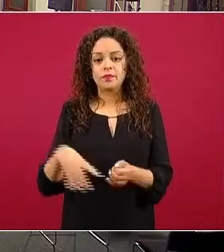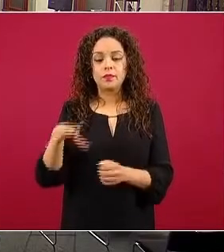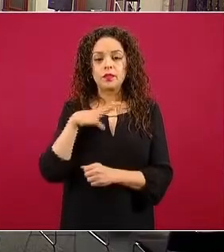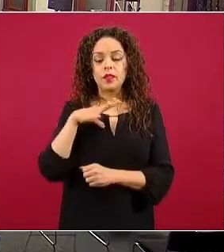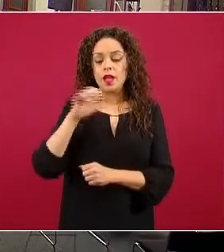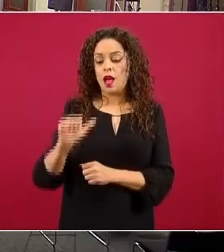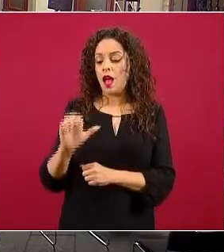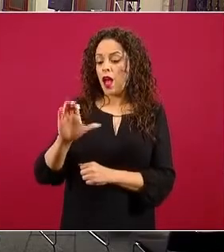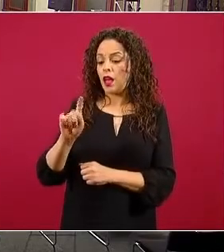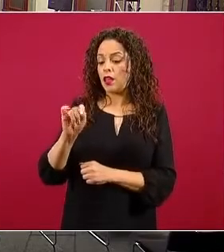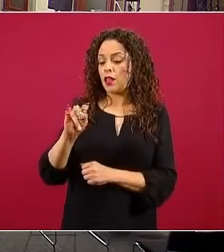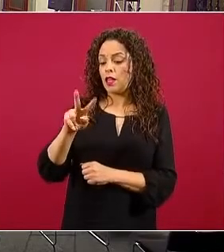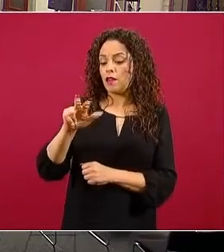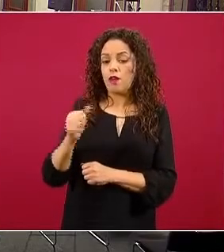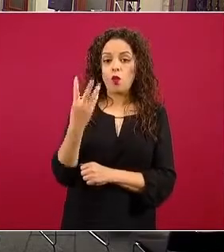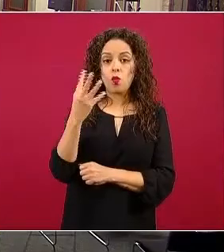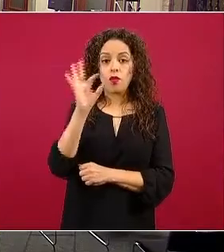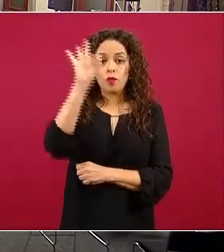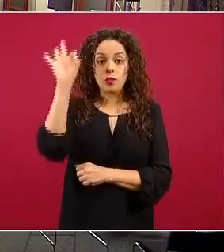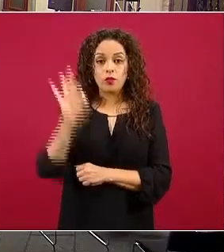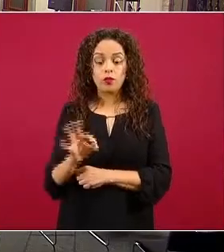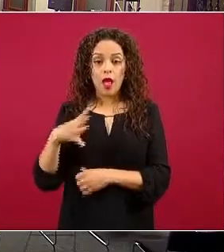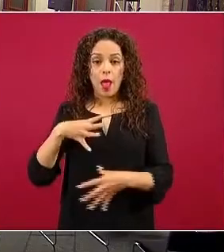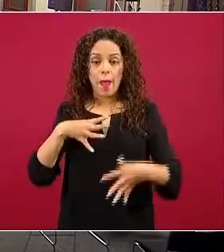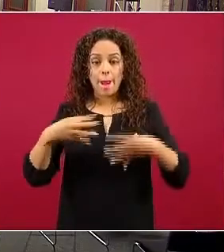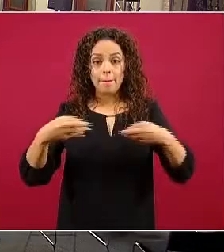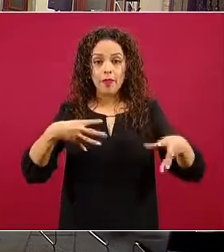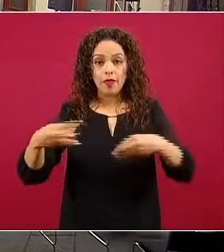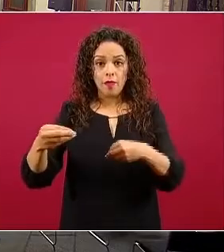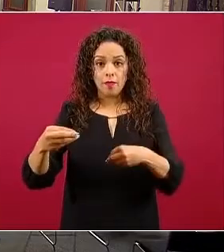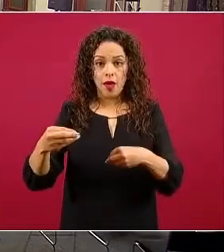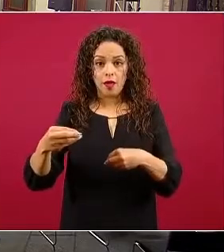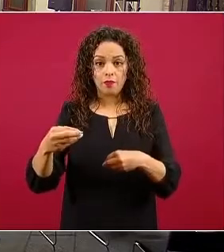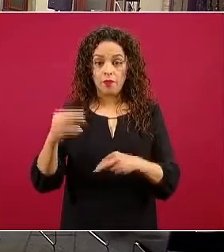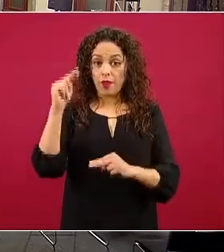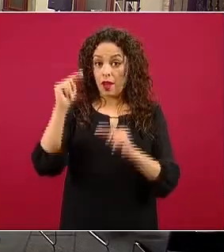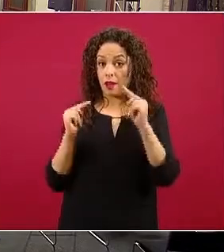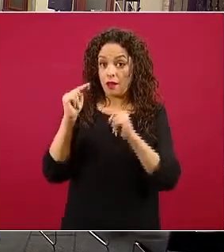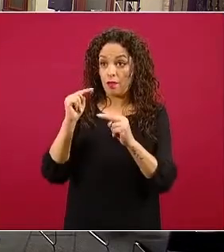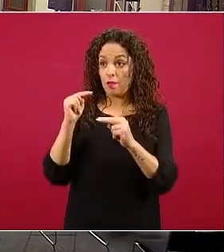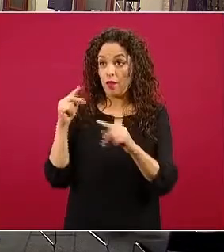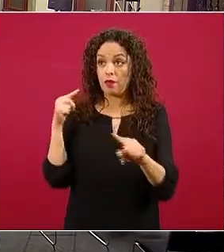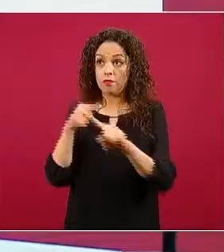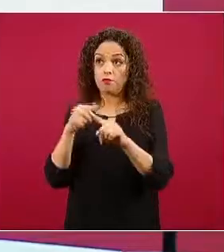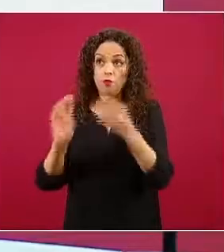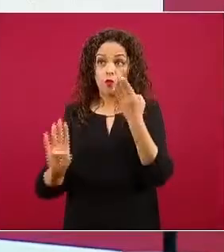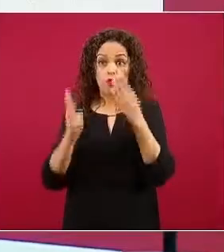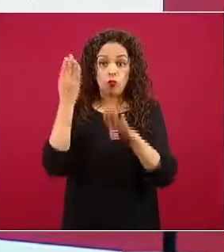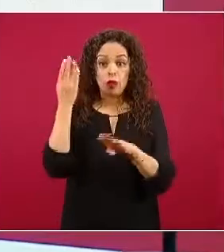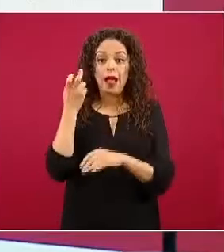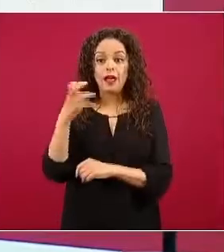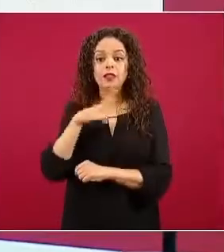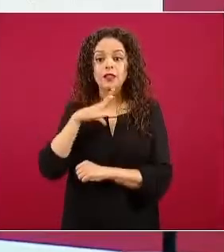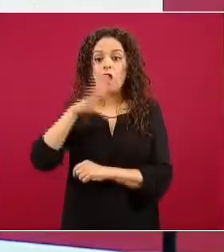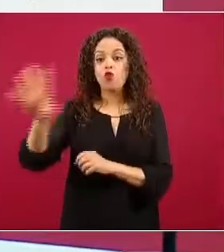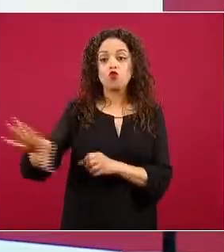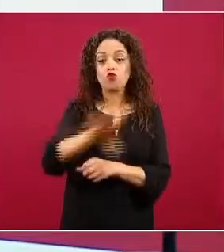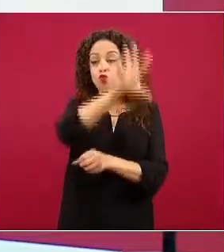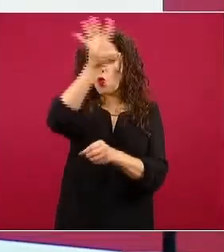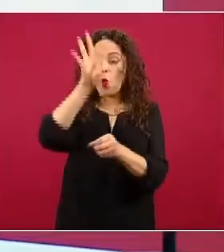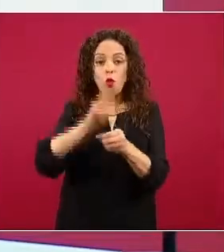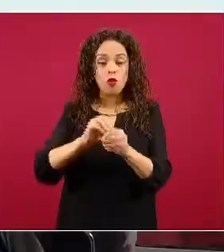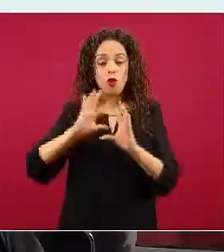epidemia activa del 4%, a nivel mundial esta epidemia activa es del 14% del total de